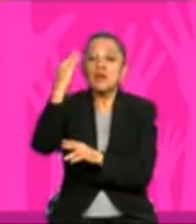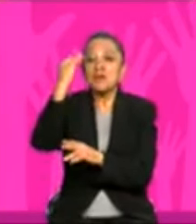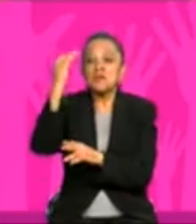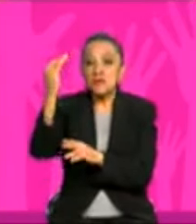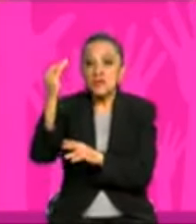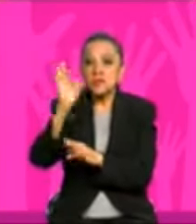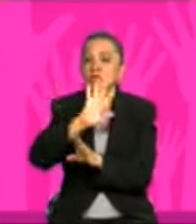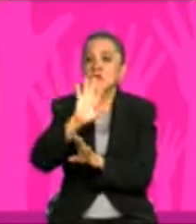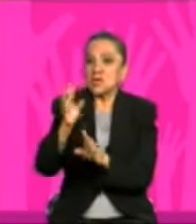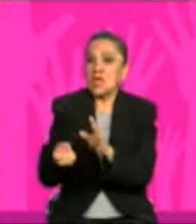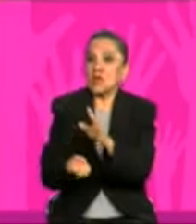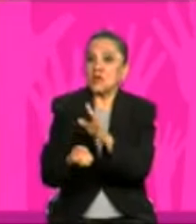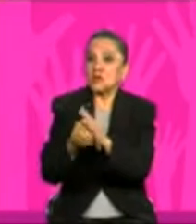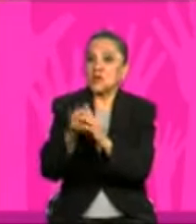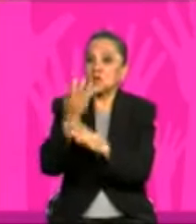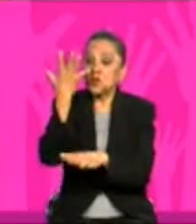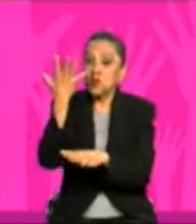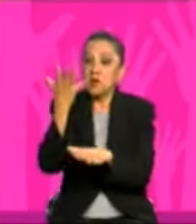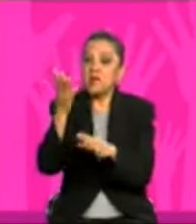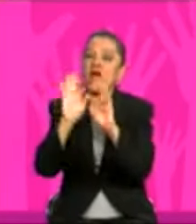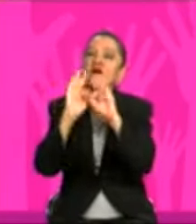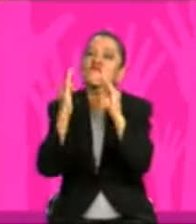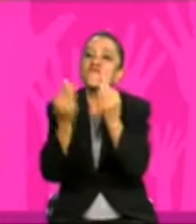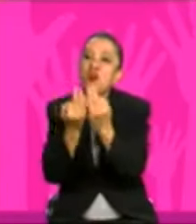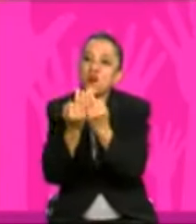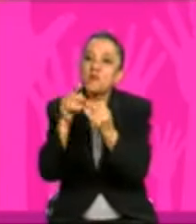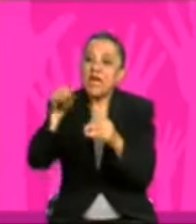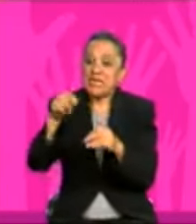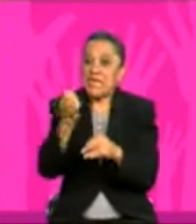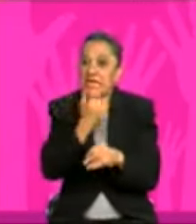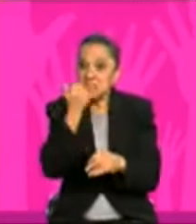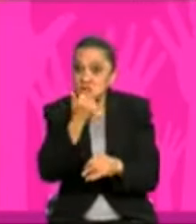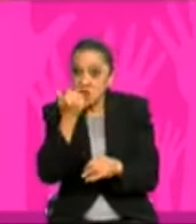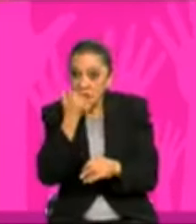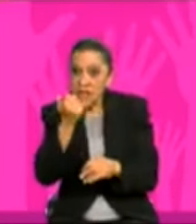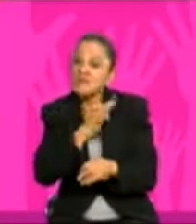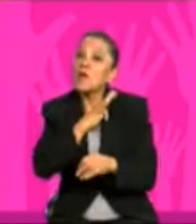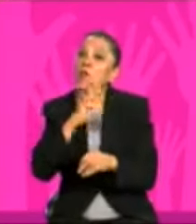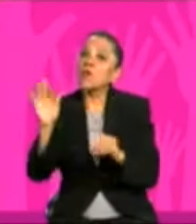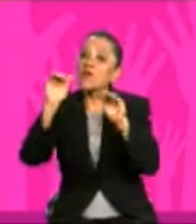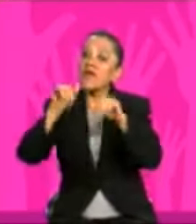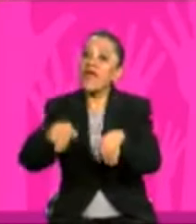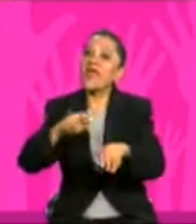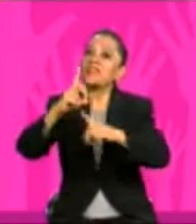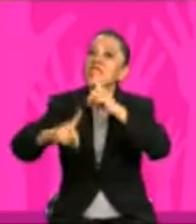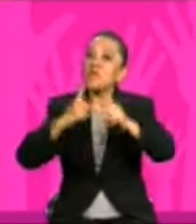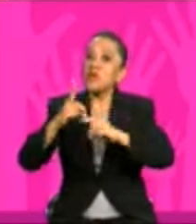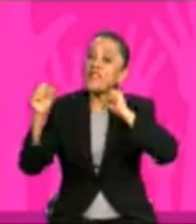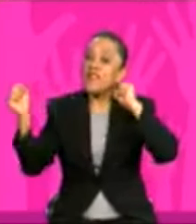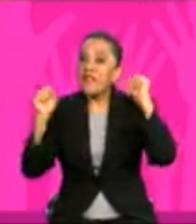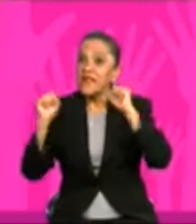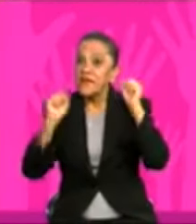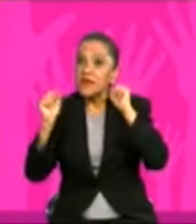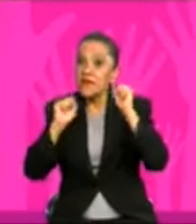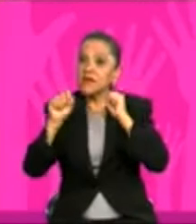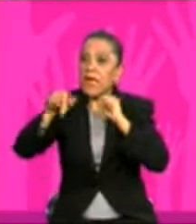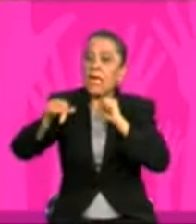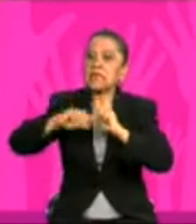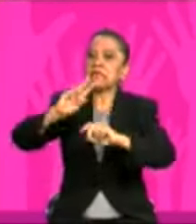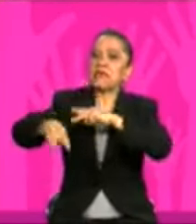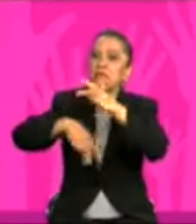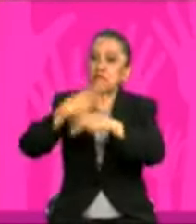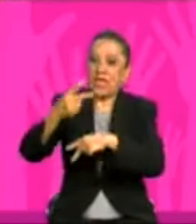modelo de estudiante atleta para que aquí también vengan a generarse diversas